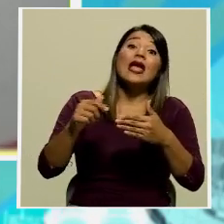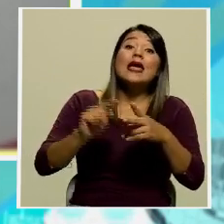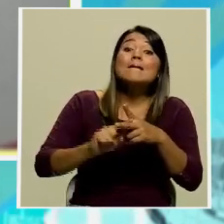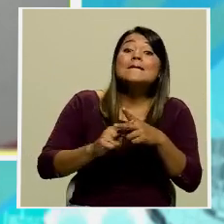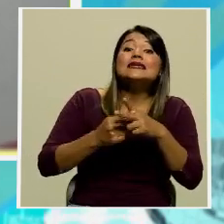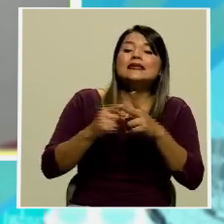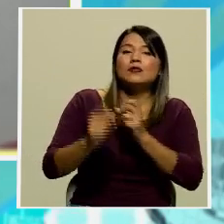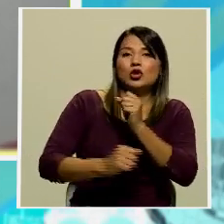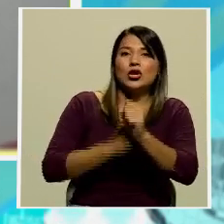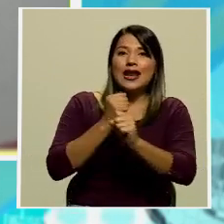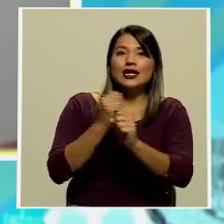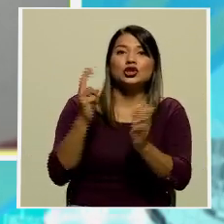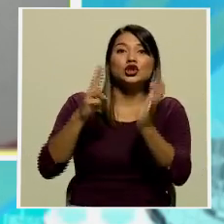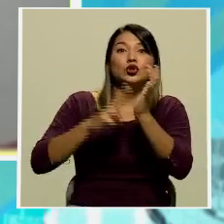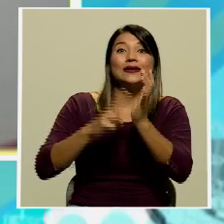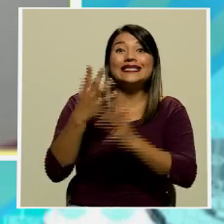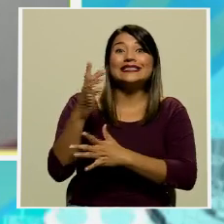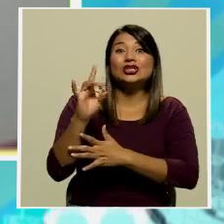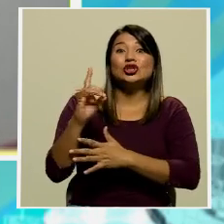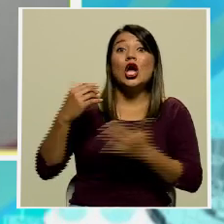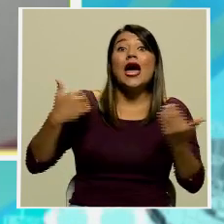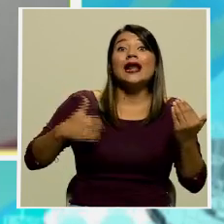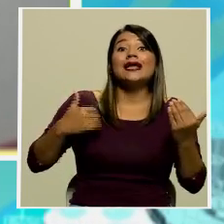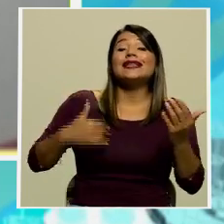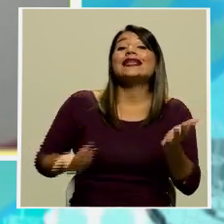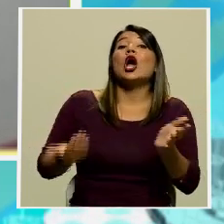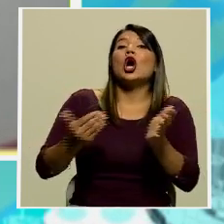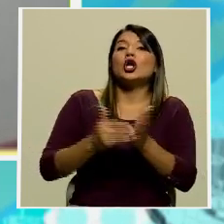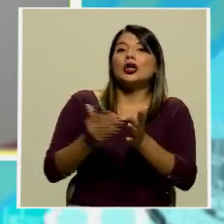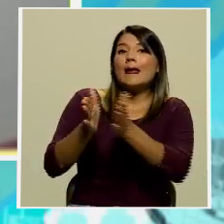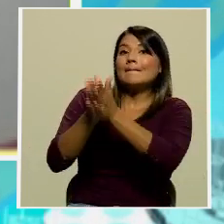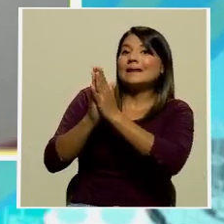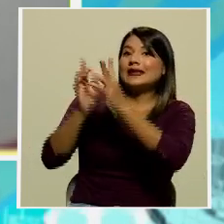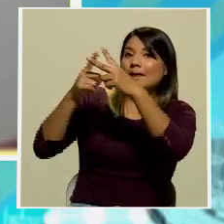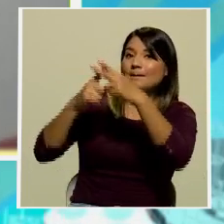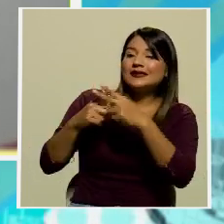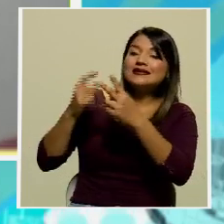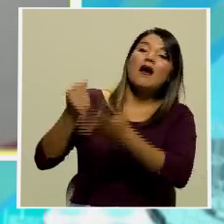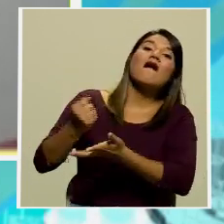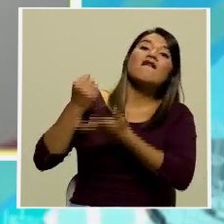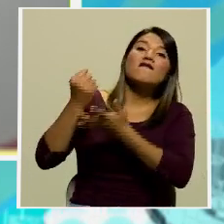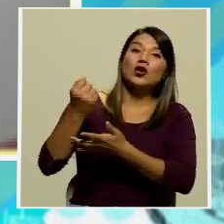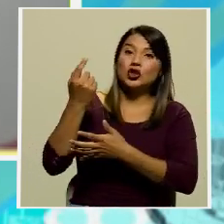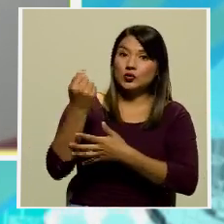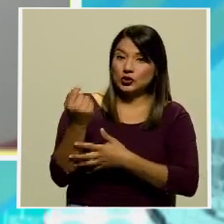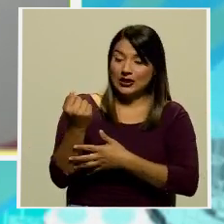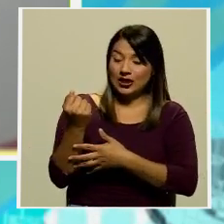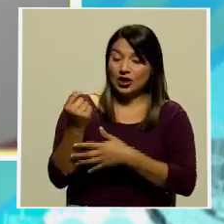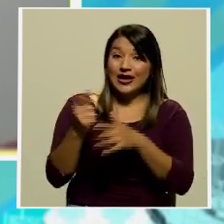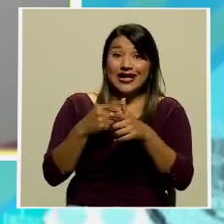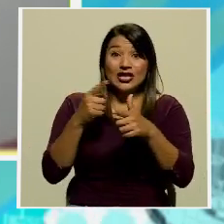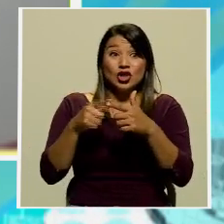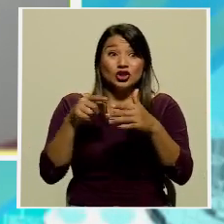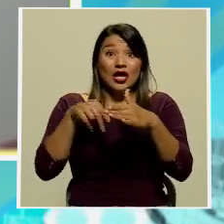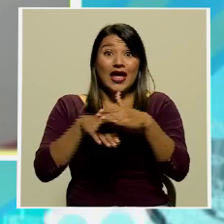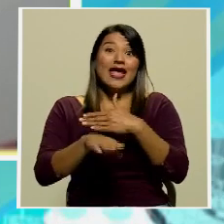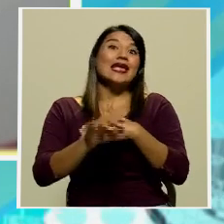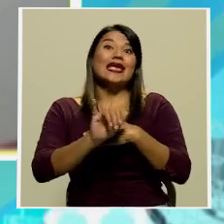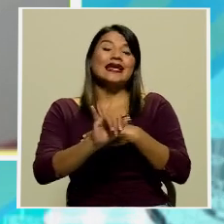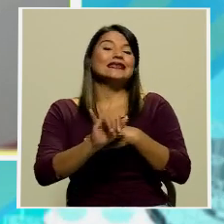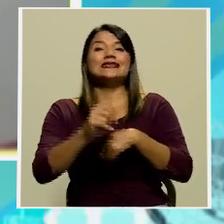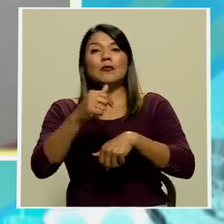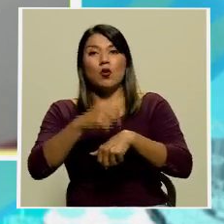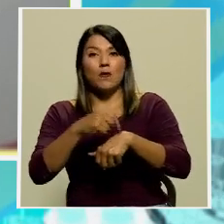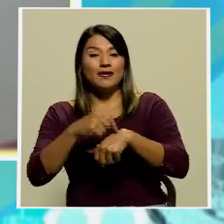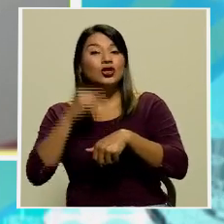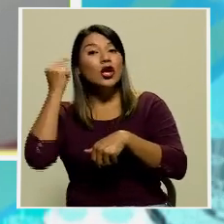del 2018 y en ese momento el gobierno tuvo un apoyo parcial de